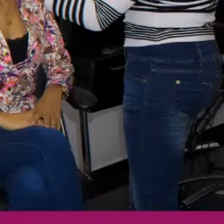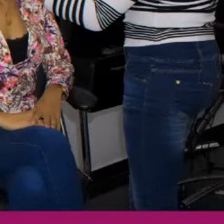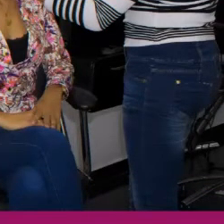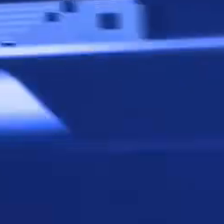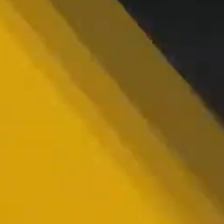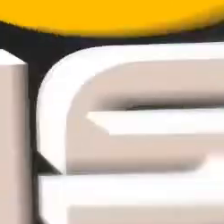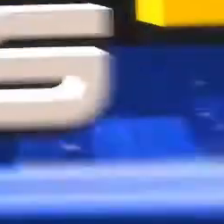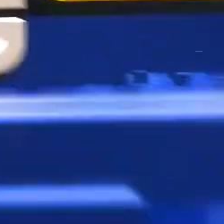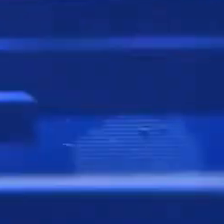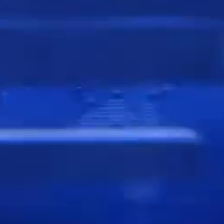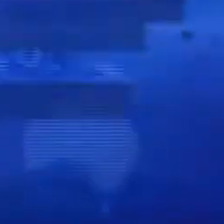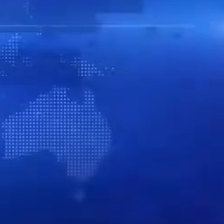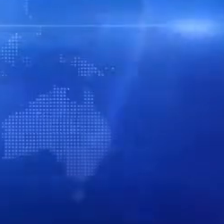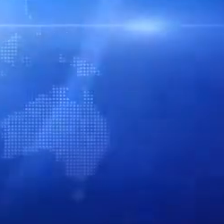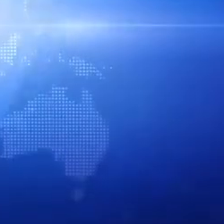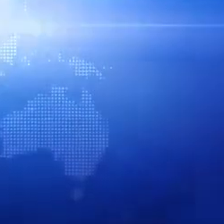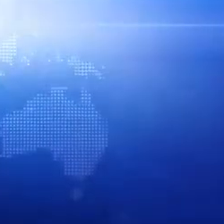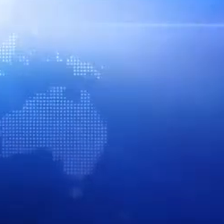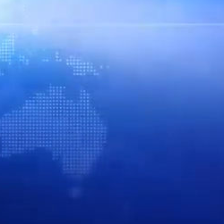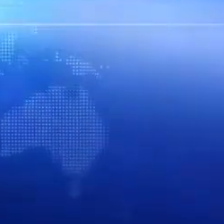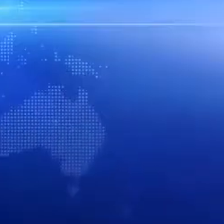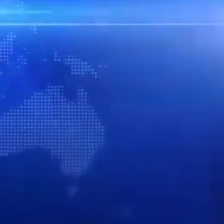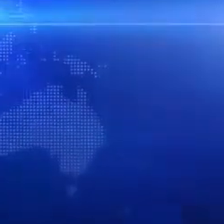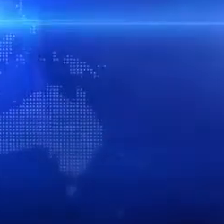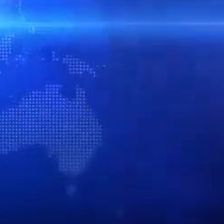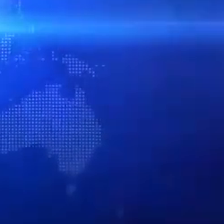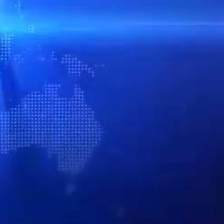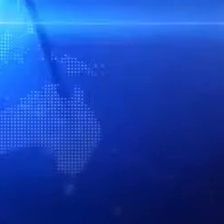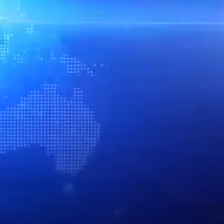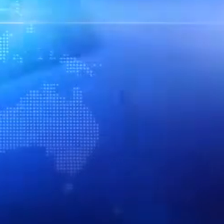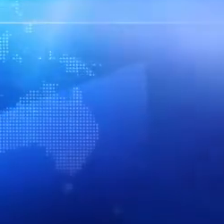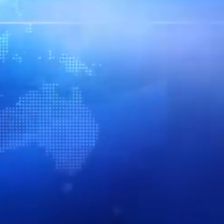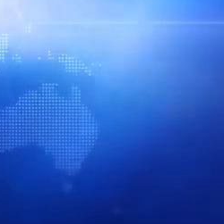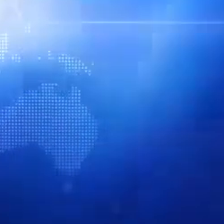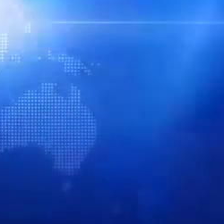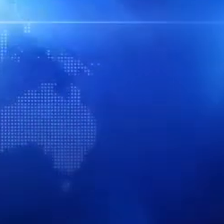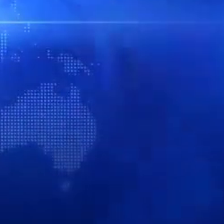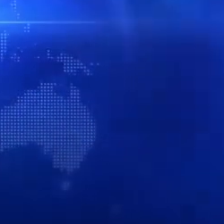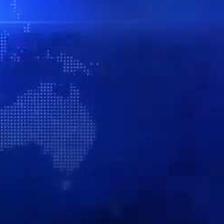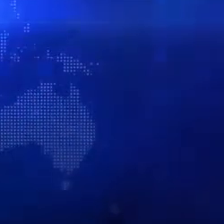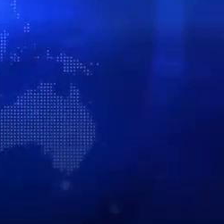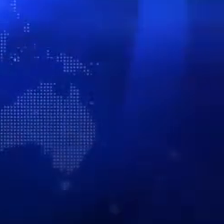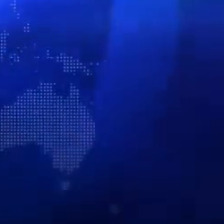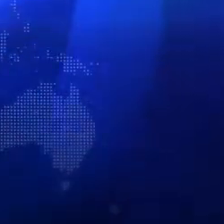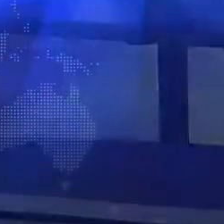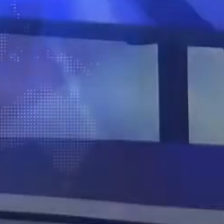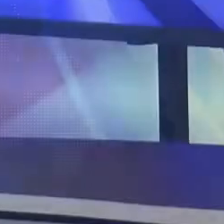lugar.